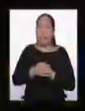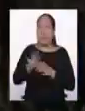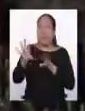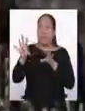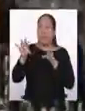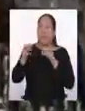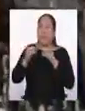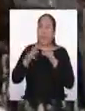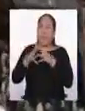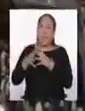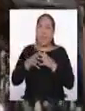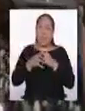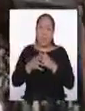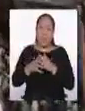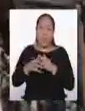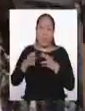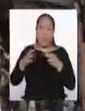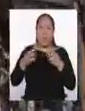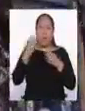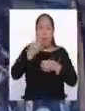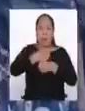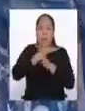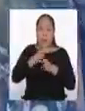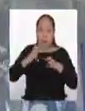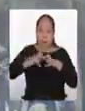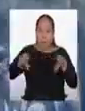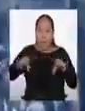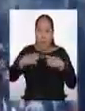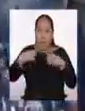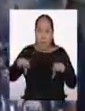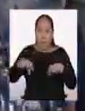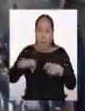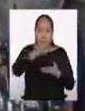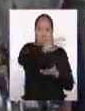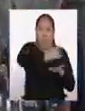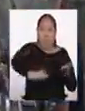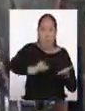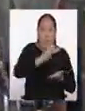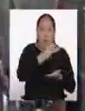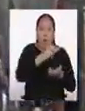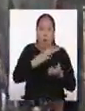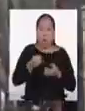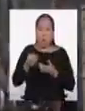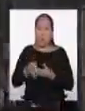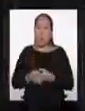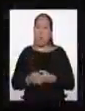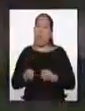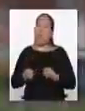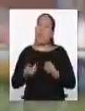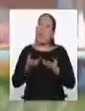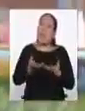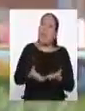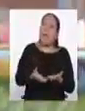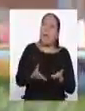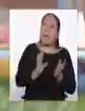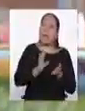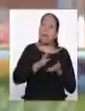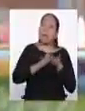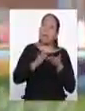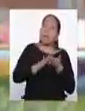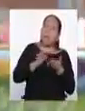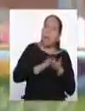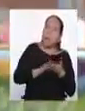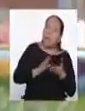habían creado Panamá arrebatándoselo a Colombia, y entregarles el trapecio de Leticia parecía una especie de